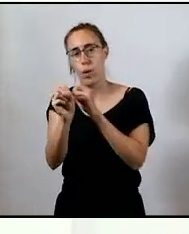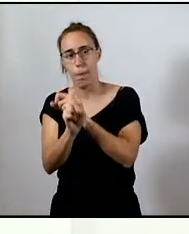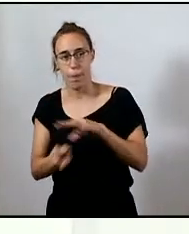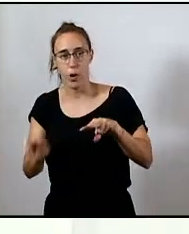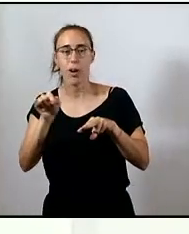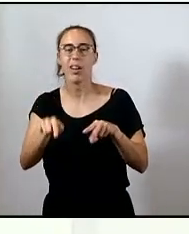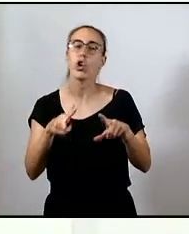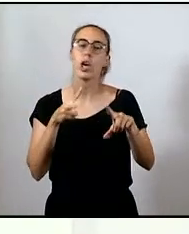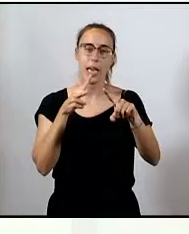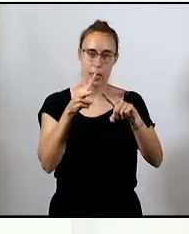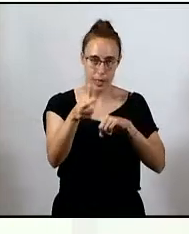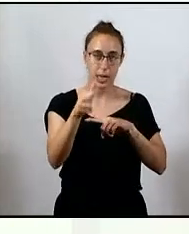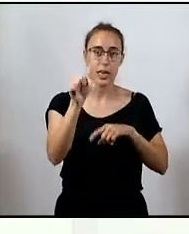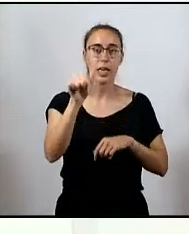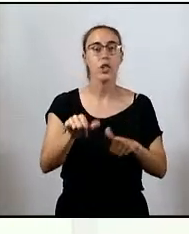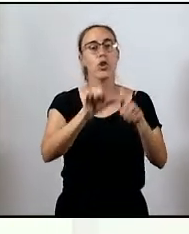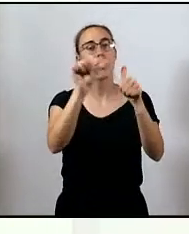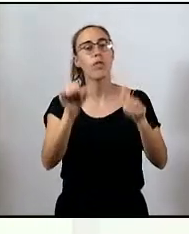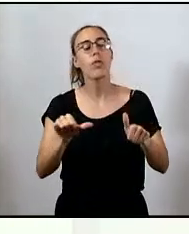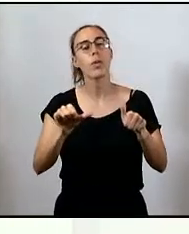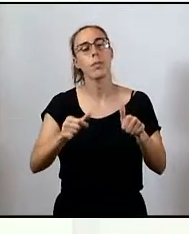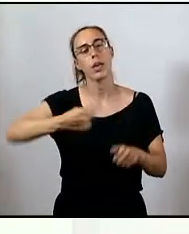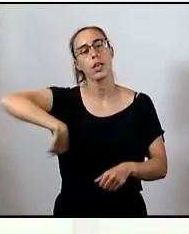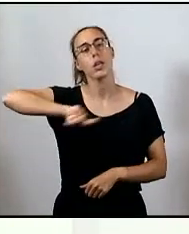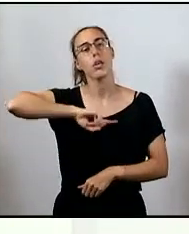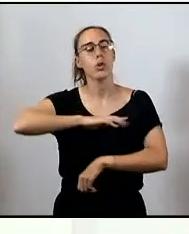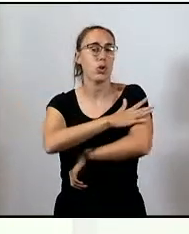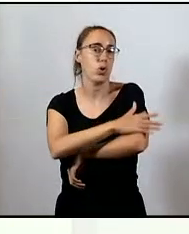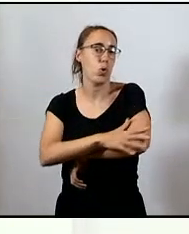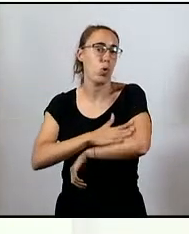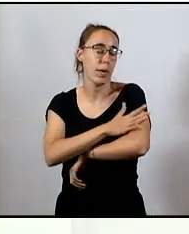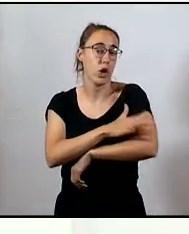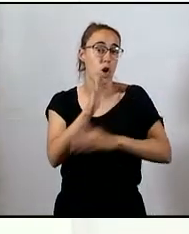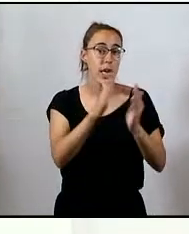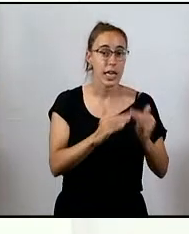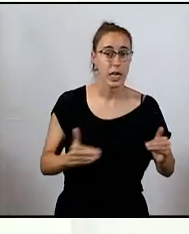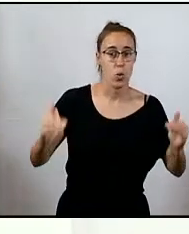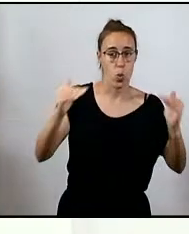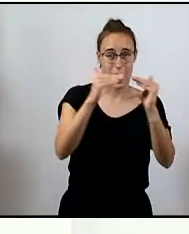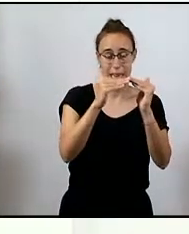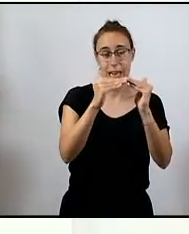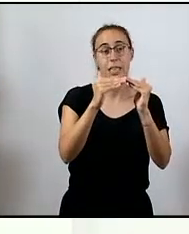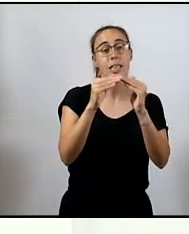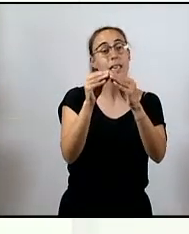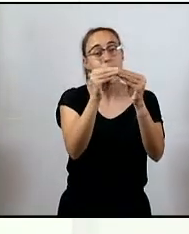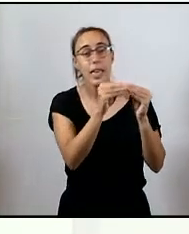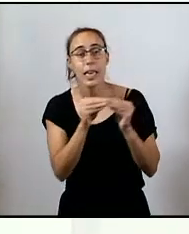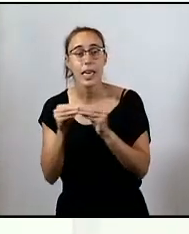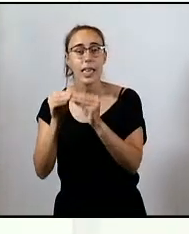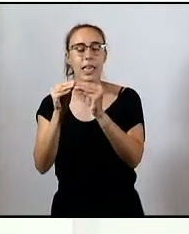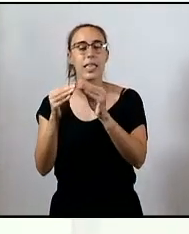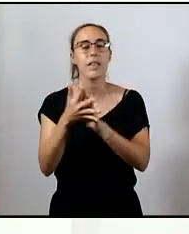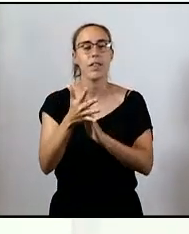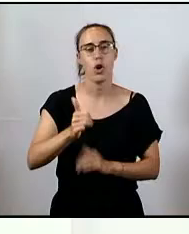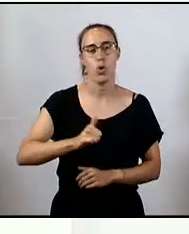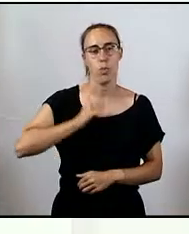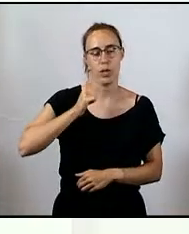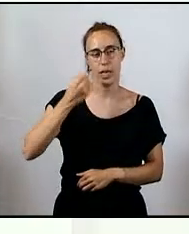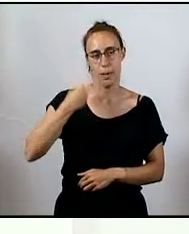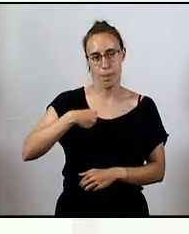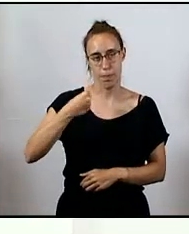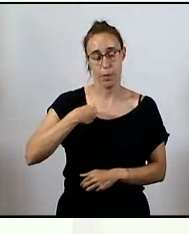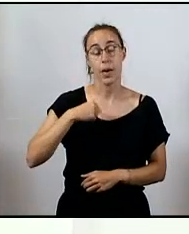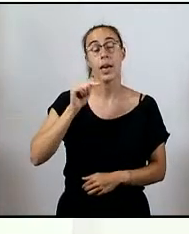la forma en la que tenemos nosotros de gobernar, conseguir la igualdad, la equidad y que todos tengamos las mismas oportunidades. Y ese va a ser